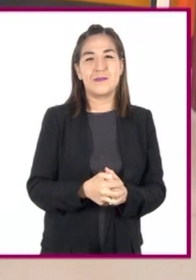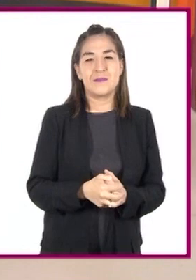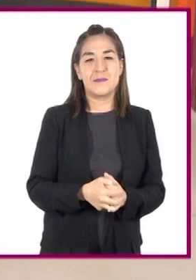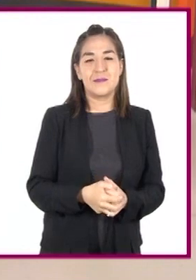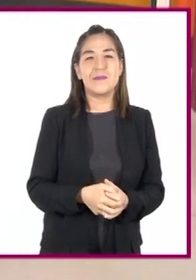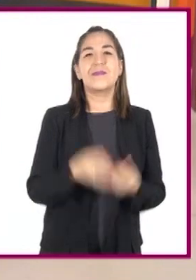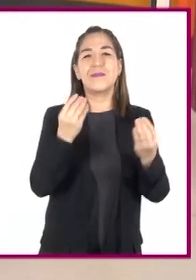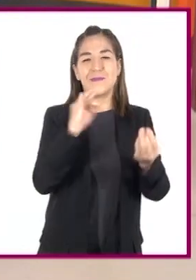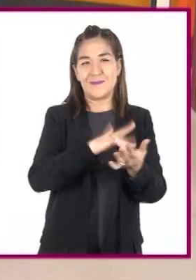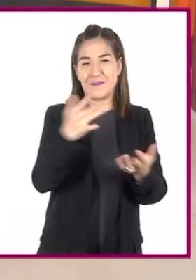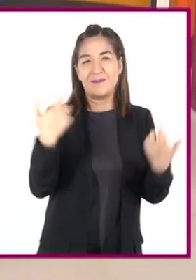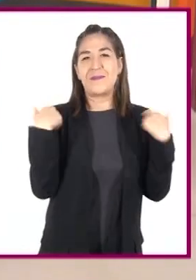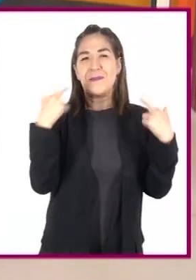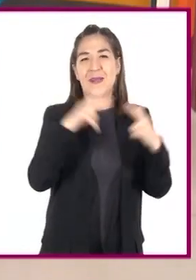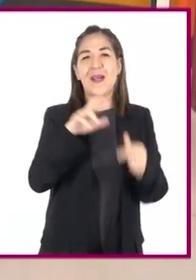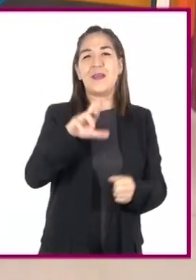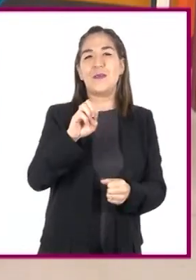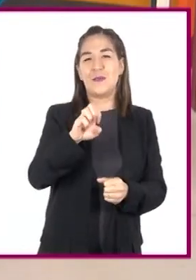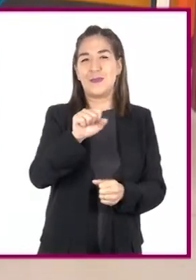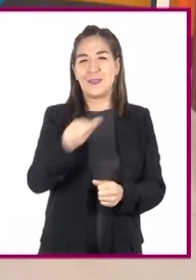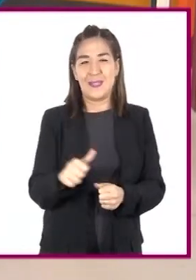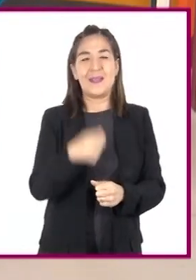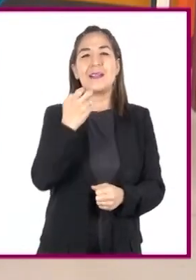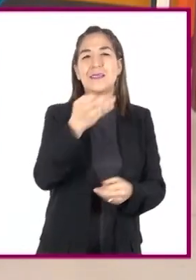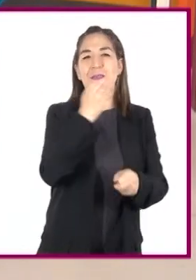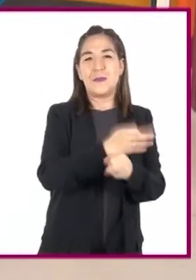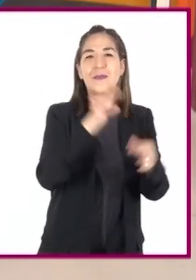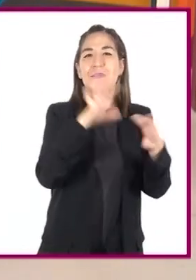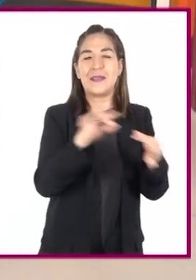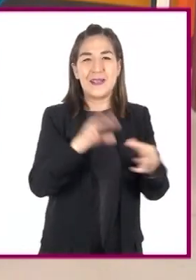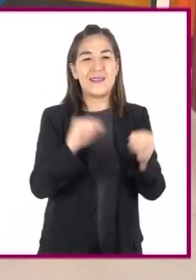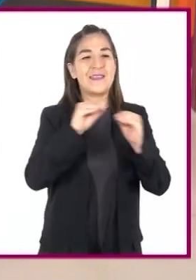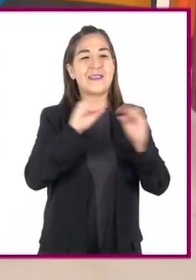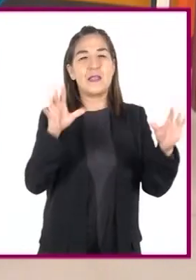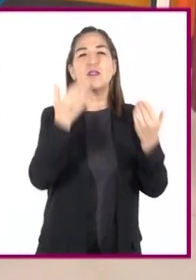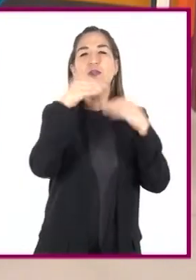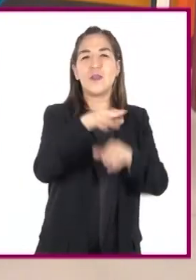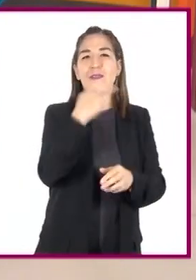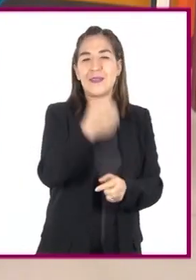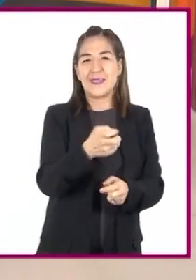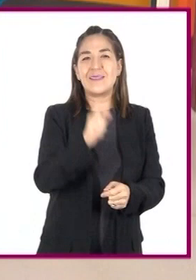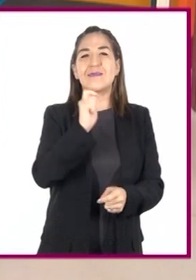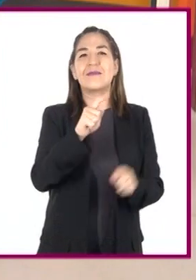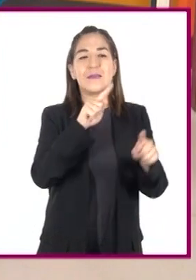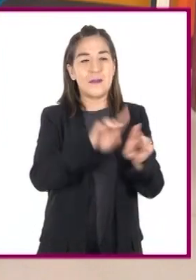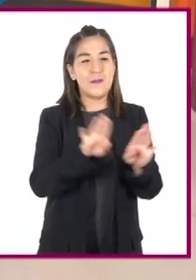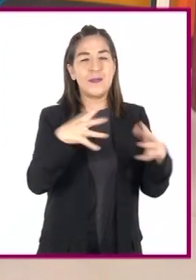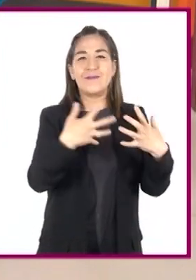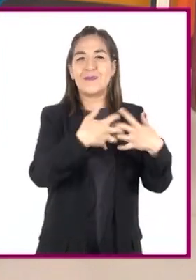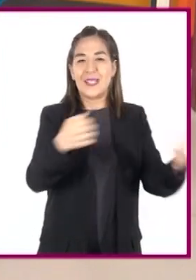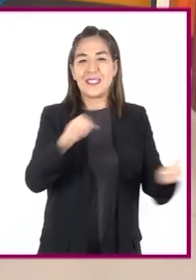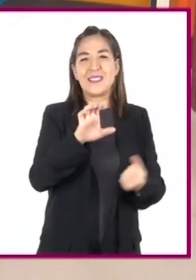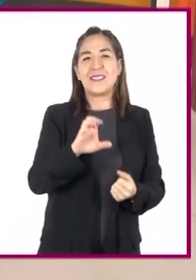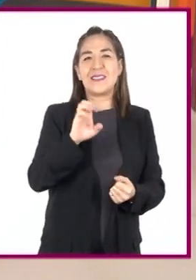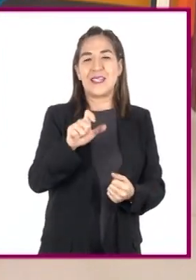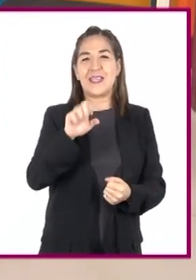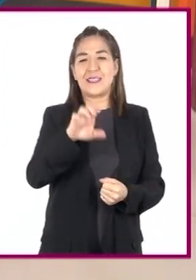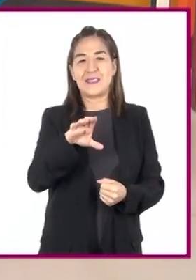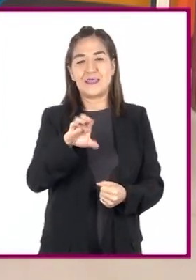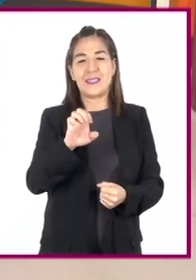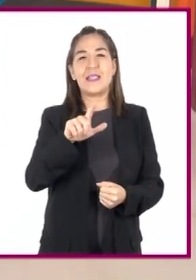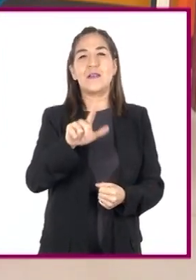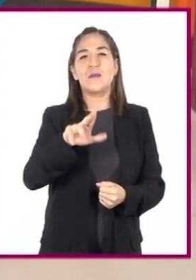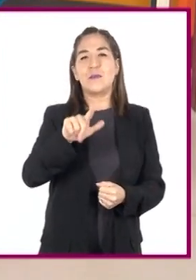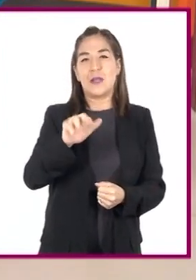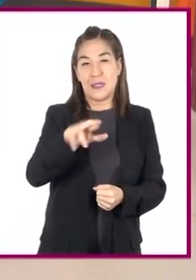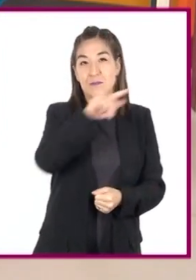Muchas gracias, maestra Rosadelia, por esta explicación tan clara sobre este tipo de división celular. Y en casa espero